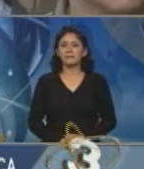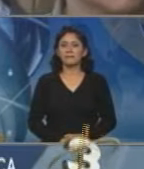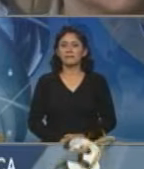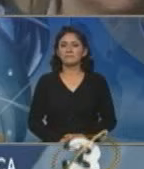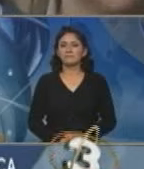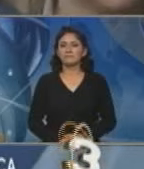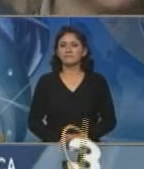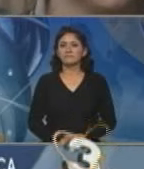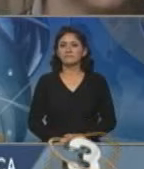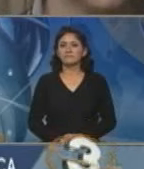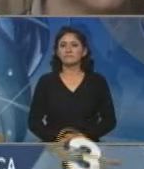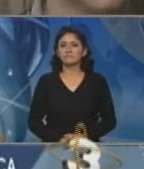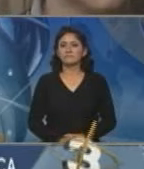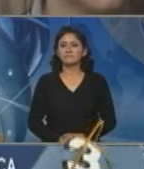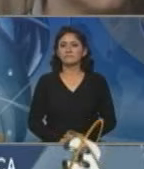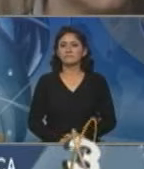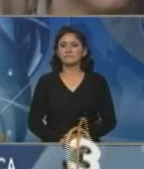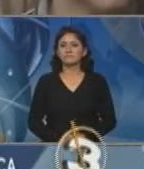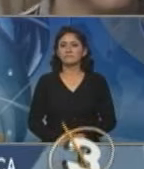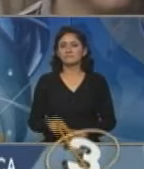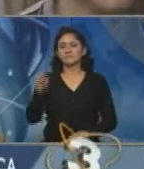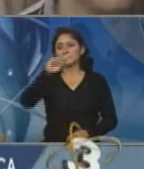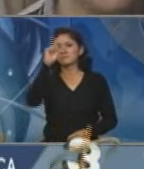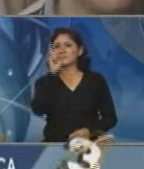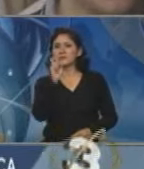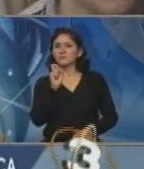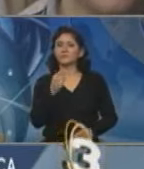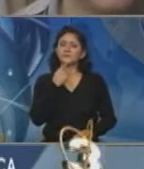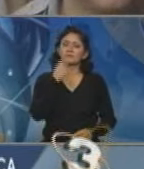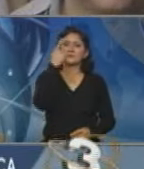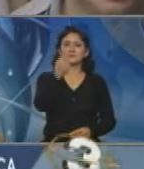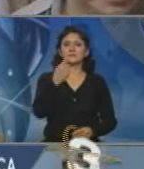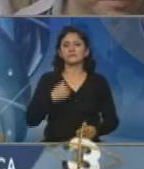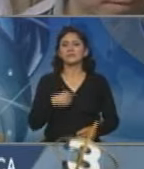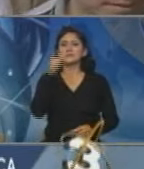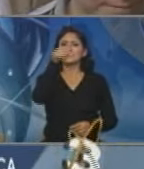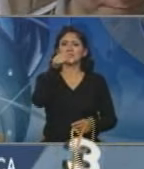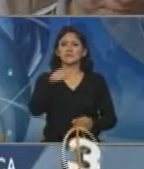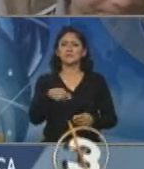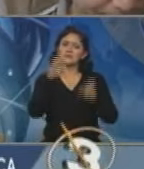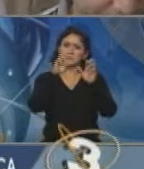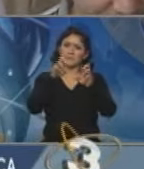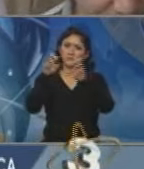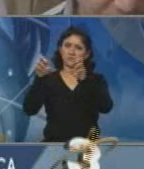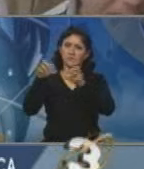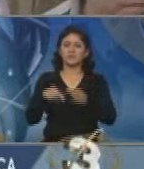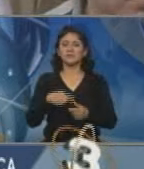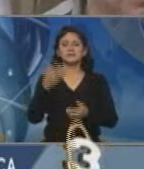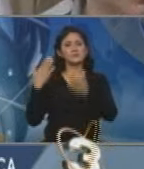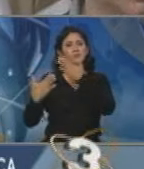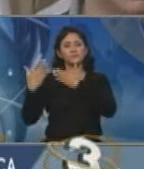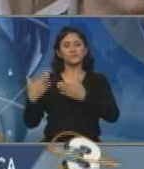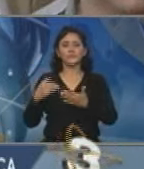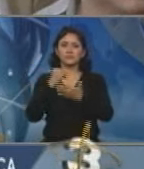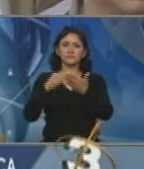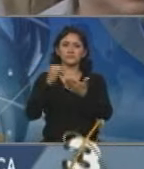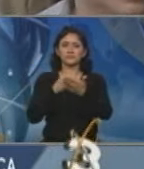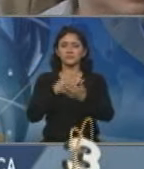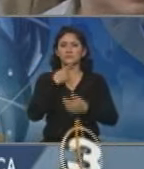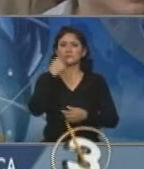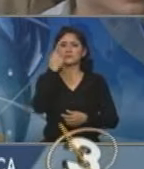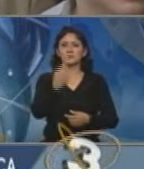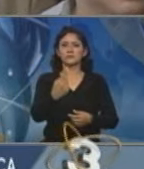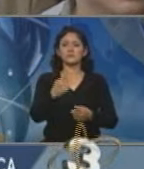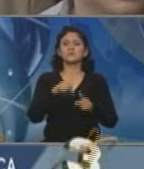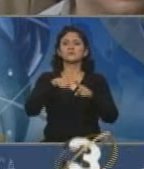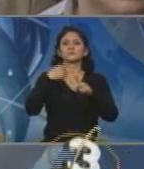Es una cantidad menor de personas las que han llegado a los centros de votación. Una, ¿por qué crees que se lleva a esta situación? ¿Y cuál sería